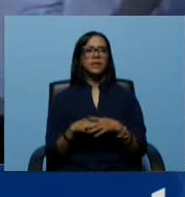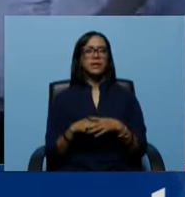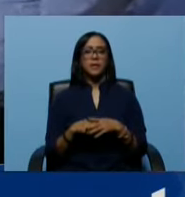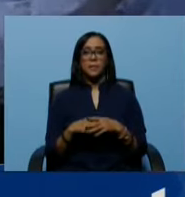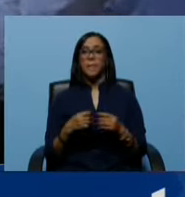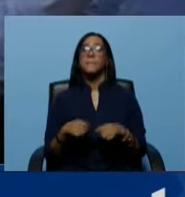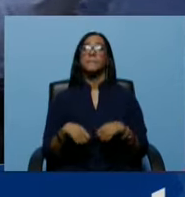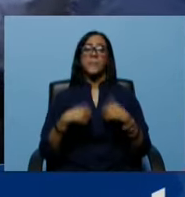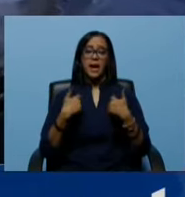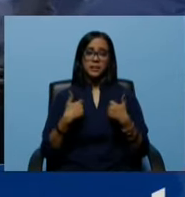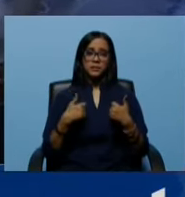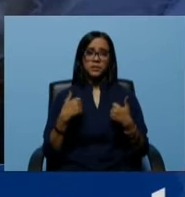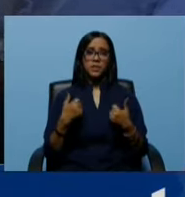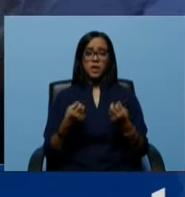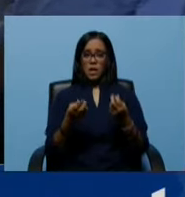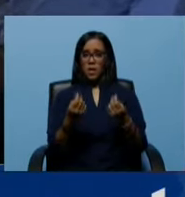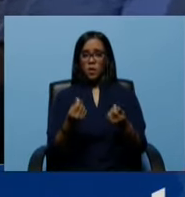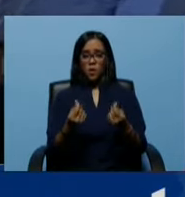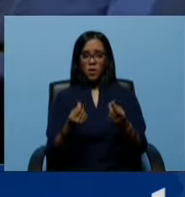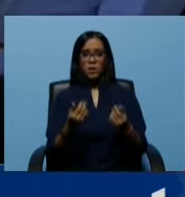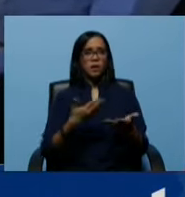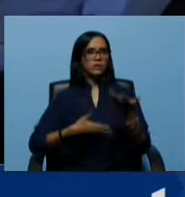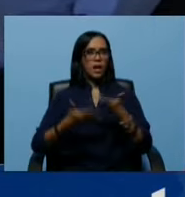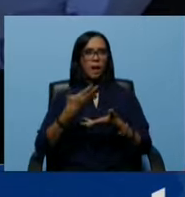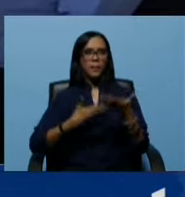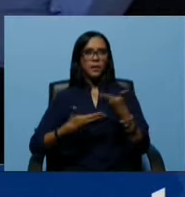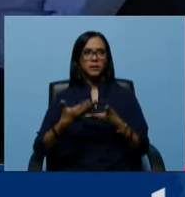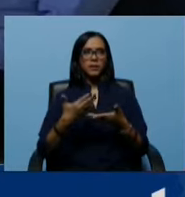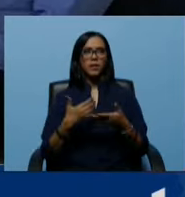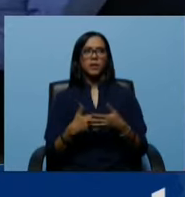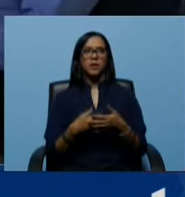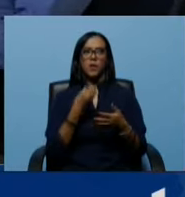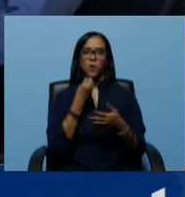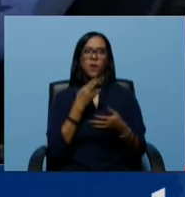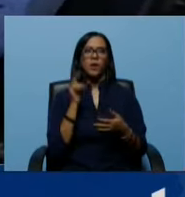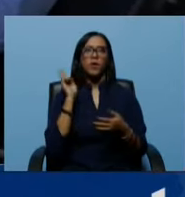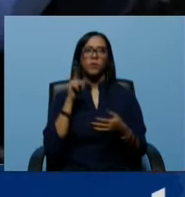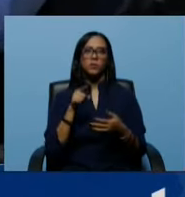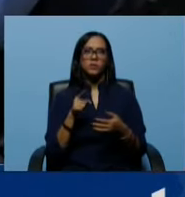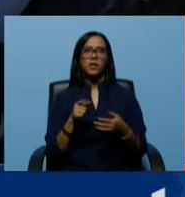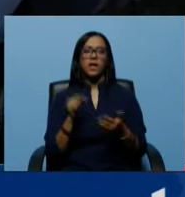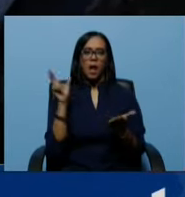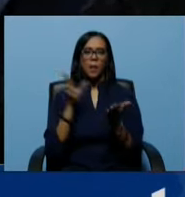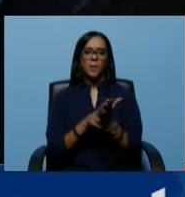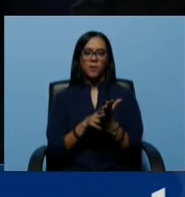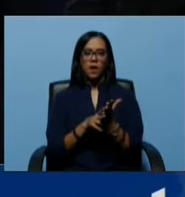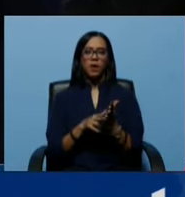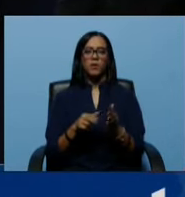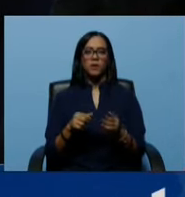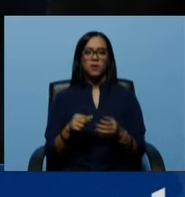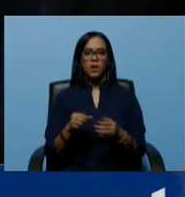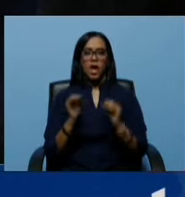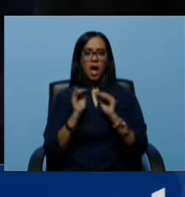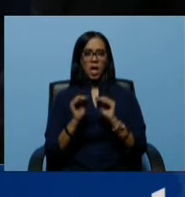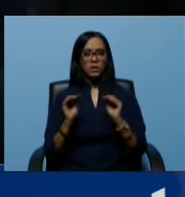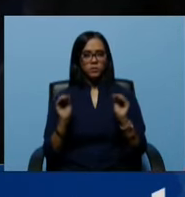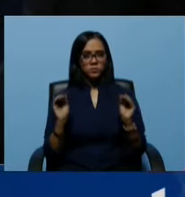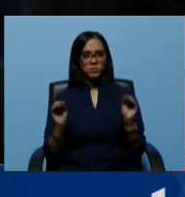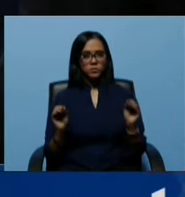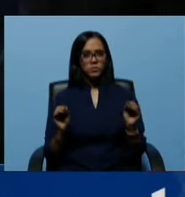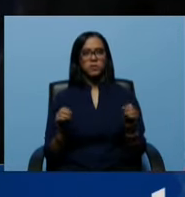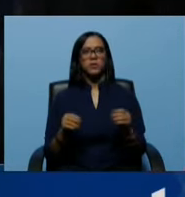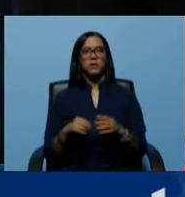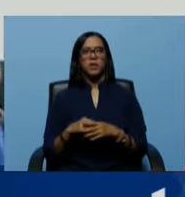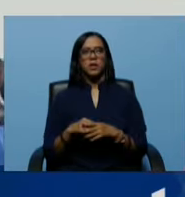que ver con los costos, con todos los trámites, los protocolos. Bueno, usted ha aprobado una serie de anuncios que hará en los próximos